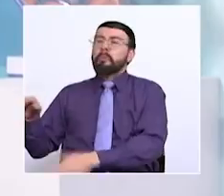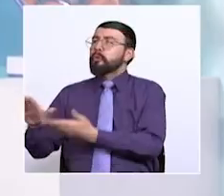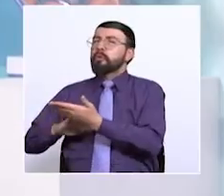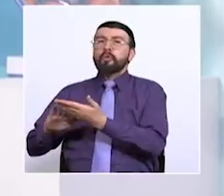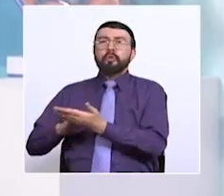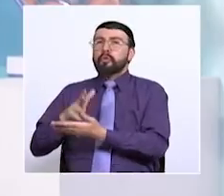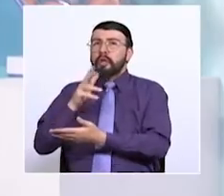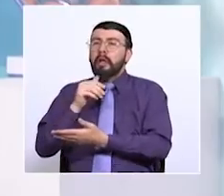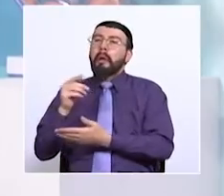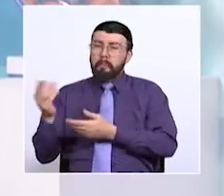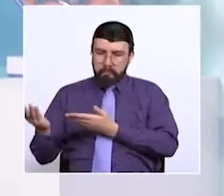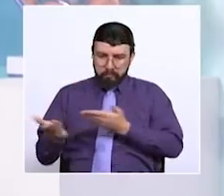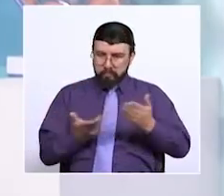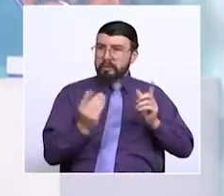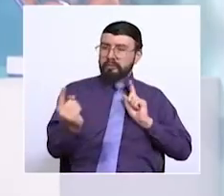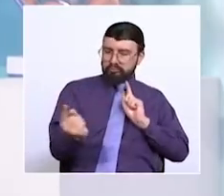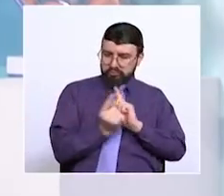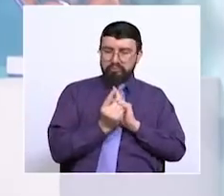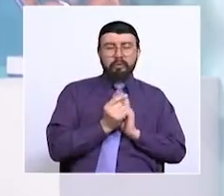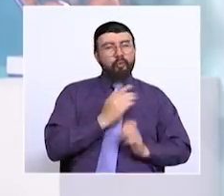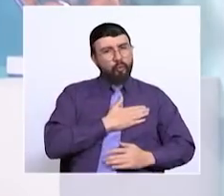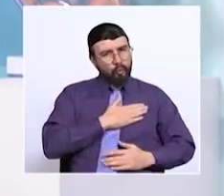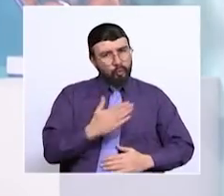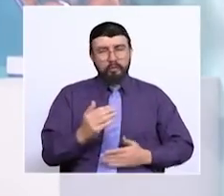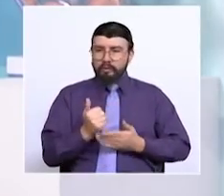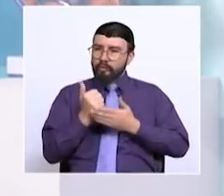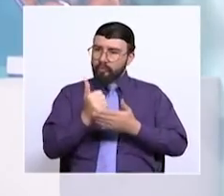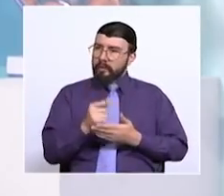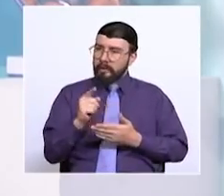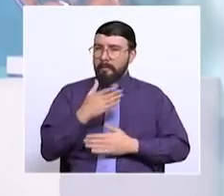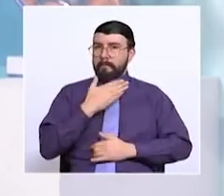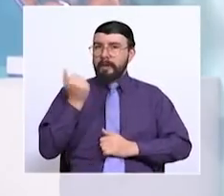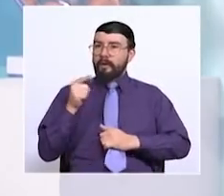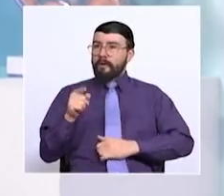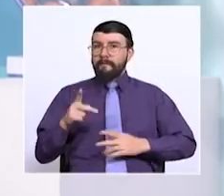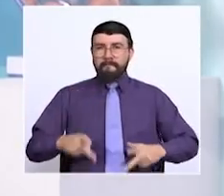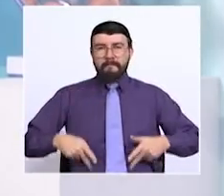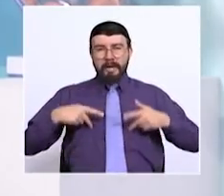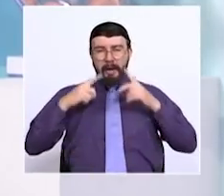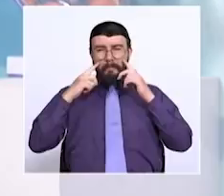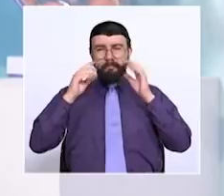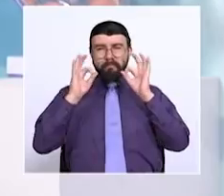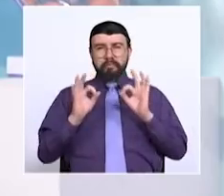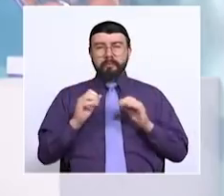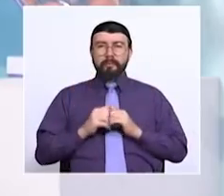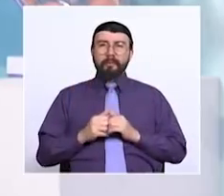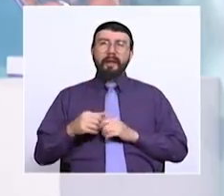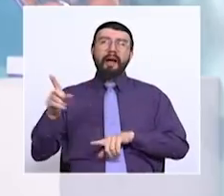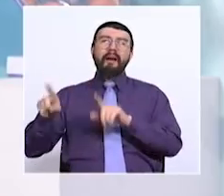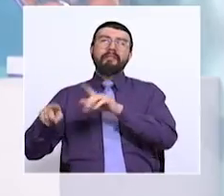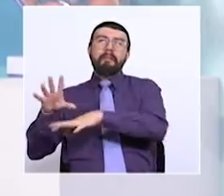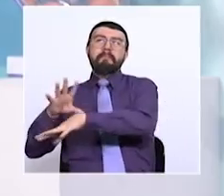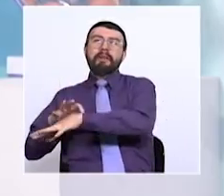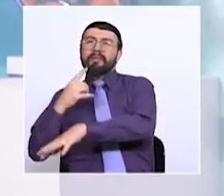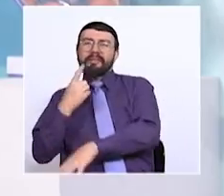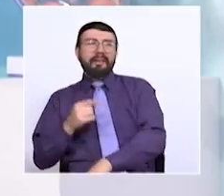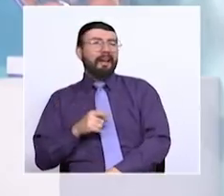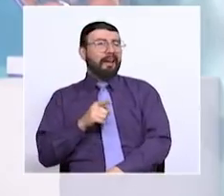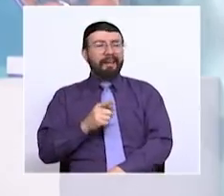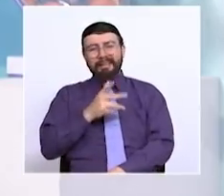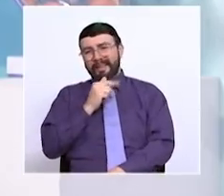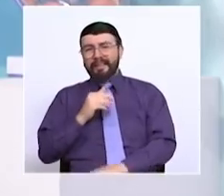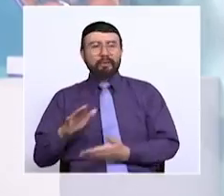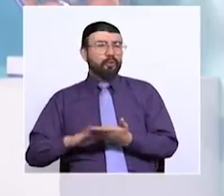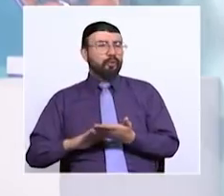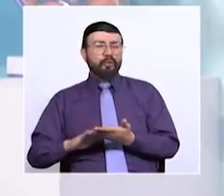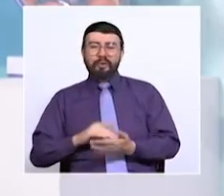mejor calidad de vida. Esa respuesta de que ya no hay nada más que hacer por usted, que conviva